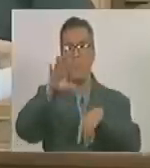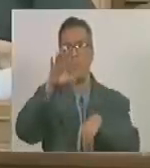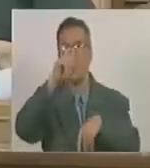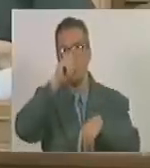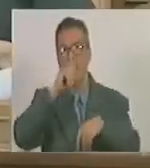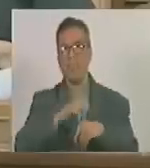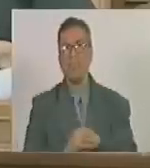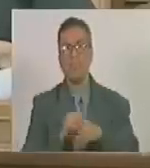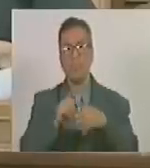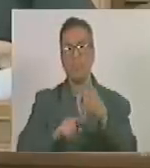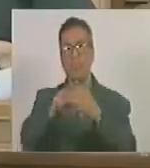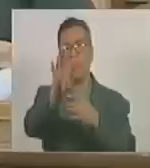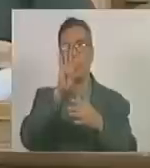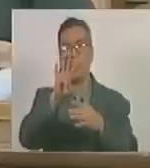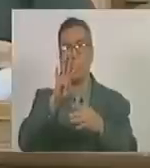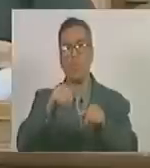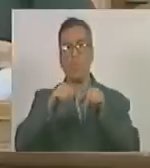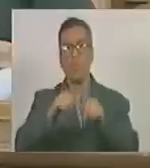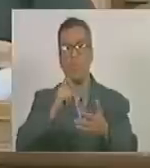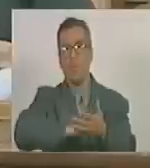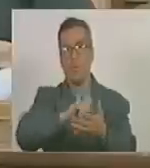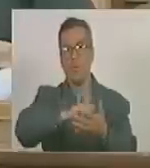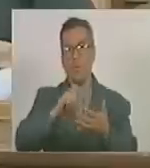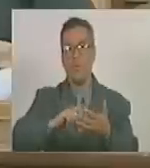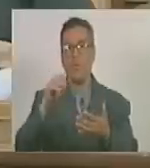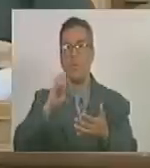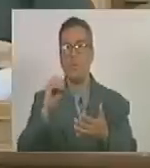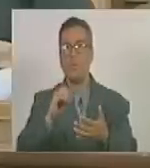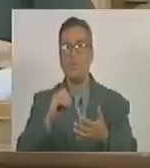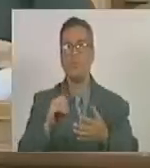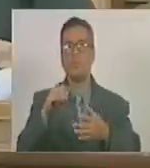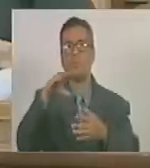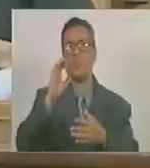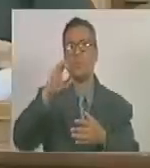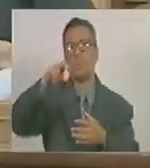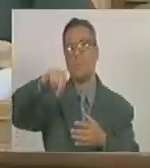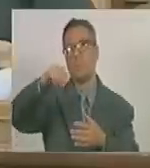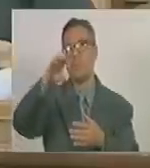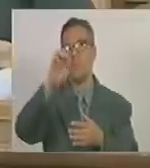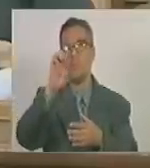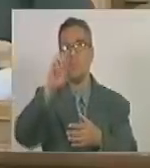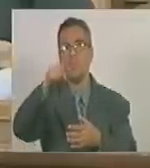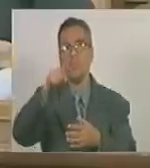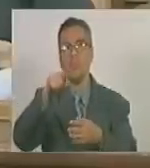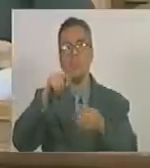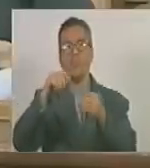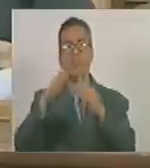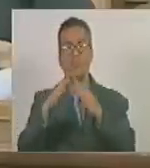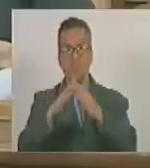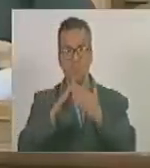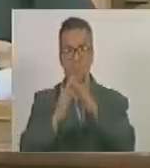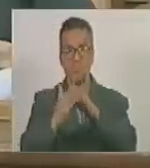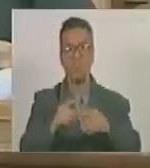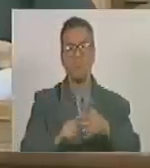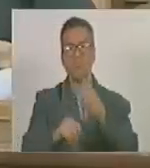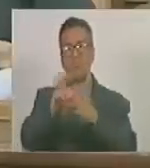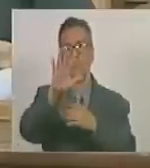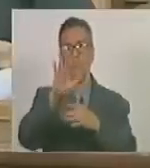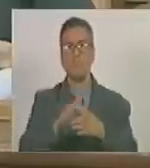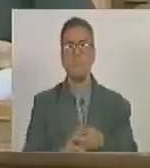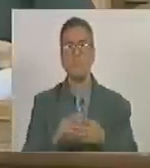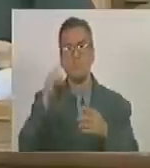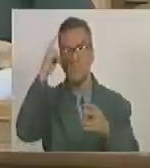edad. 4. Estar inscrita o inscrito en el registro electoral de la comunidad. 5.